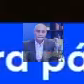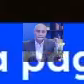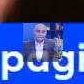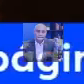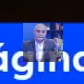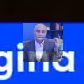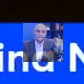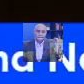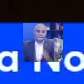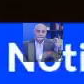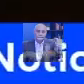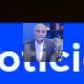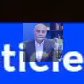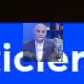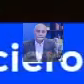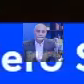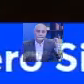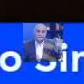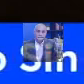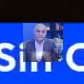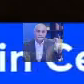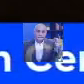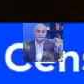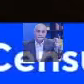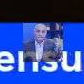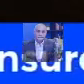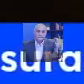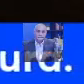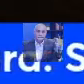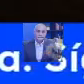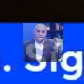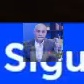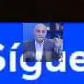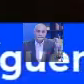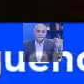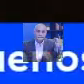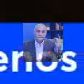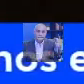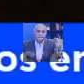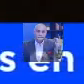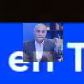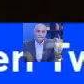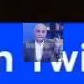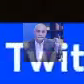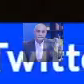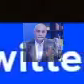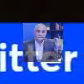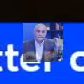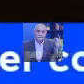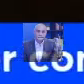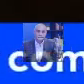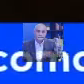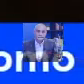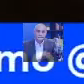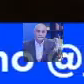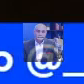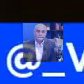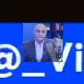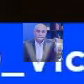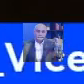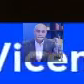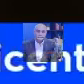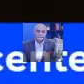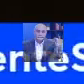los compañeros, que no se nos olvide, estamos ya en el cierre del gobierno del presidente Andrés Manuel López Obrador, tantas décadas